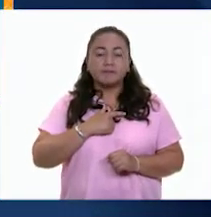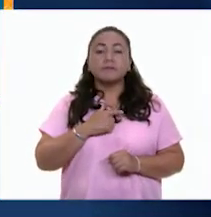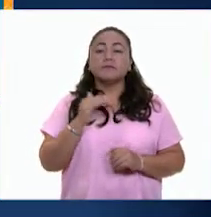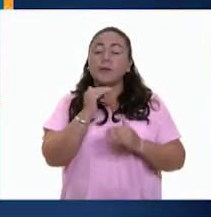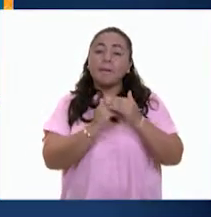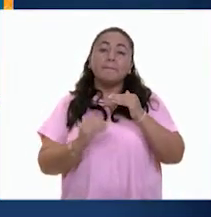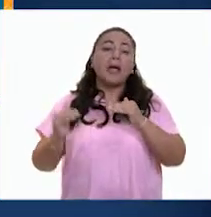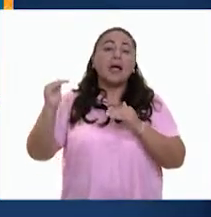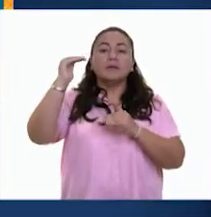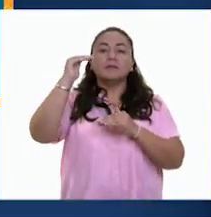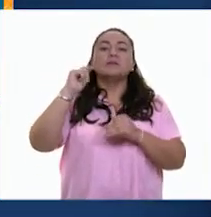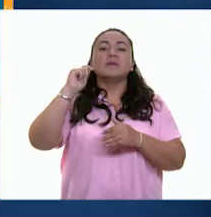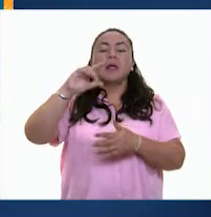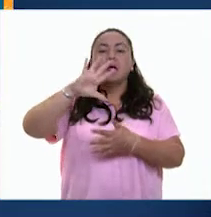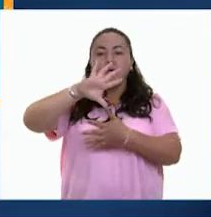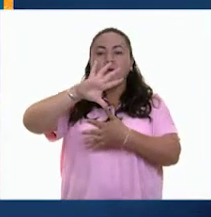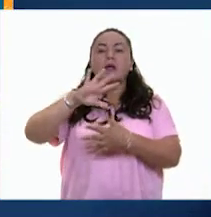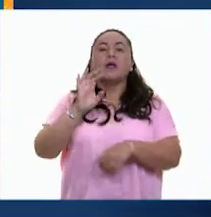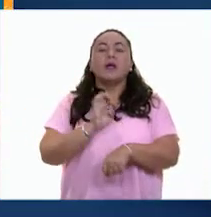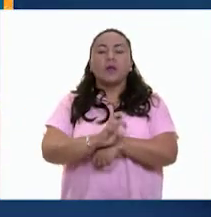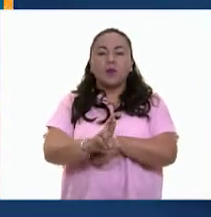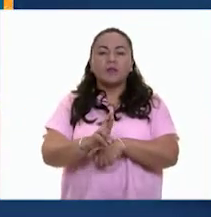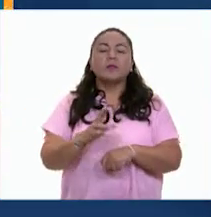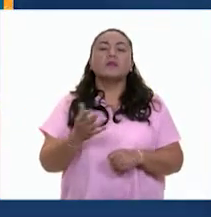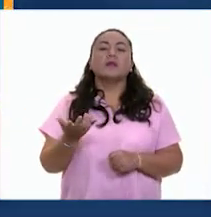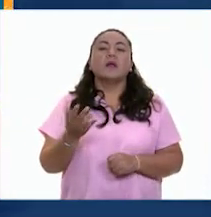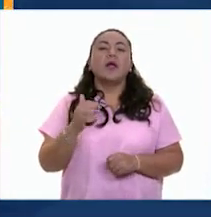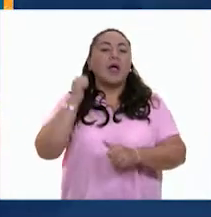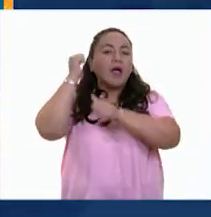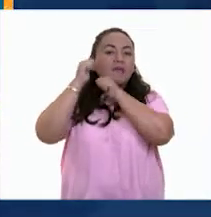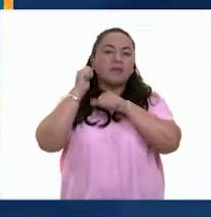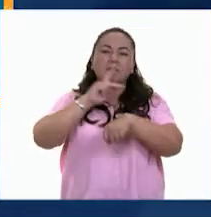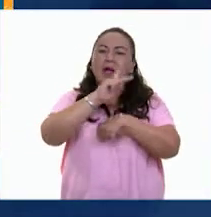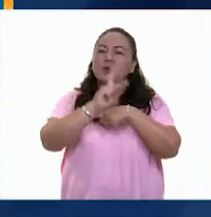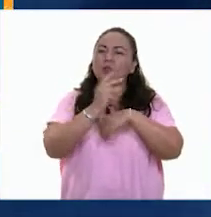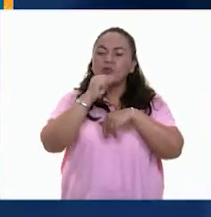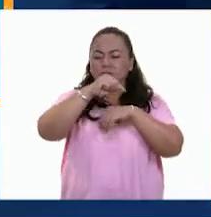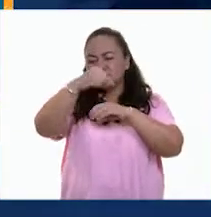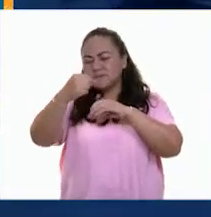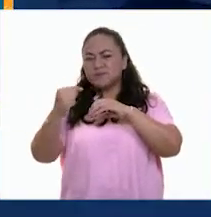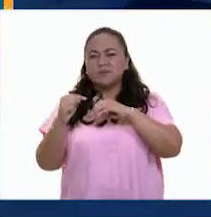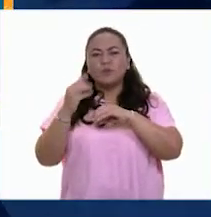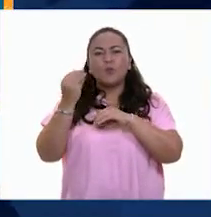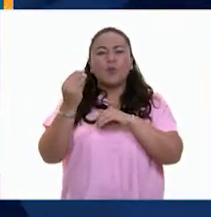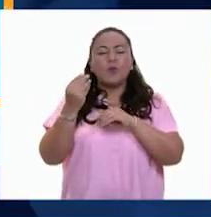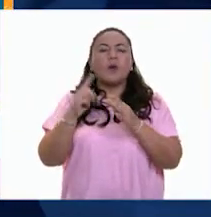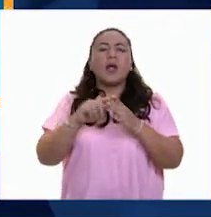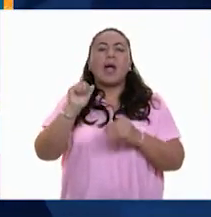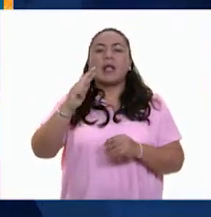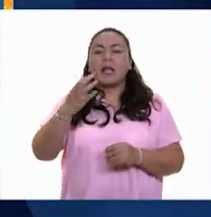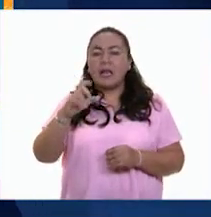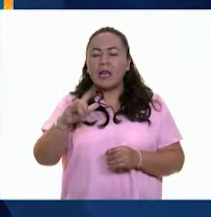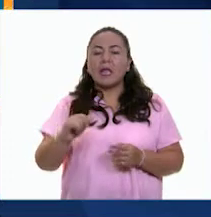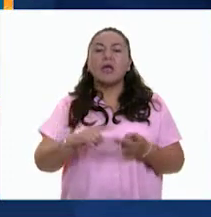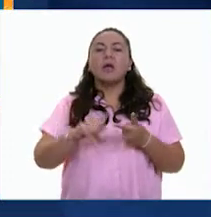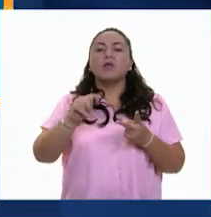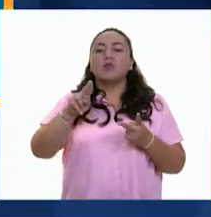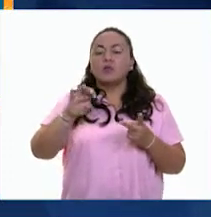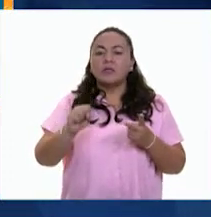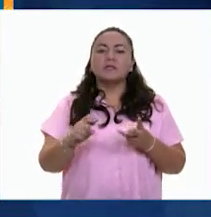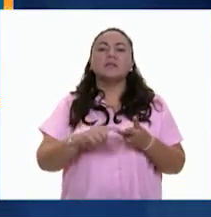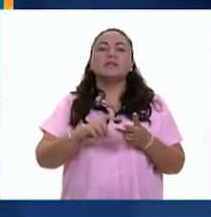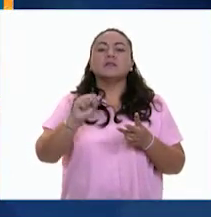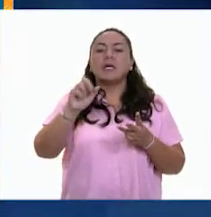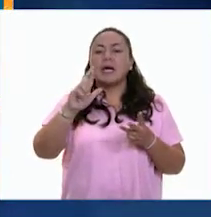se encuentran en América, Ecuador. En África son muchos países entre los que podemos mencionar Argelia, Túnez,